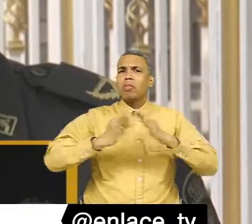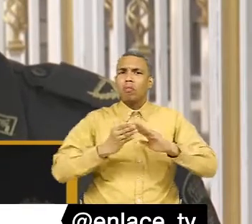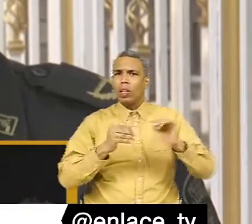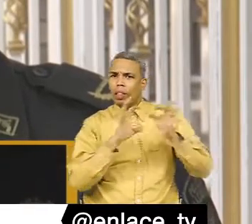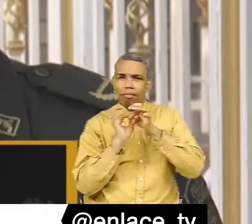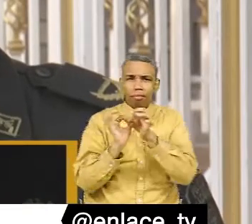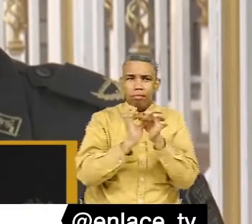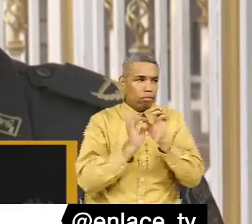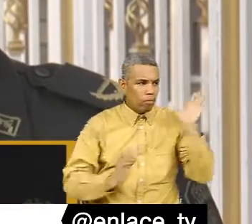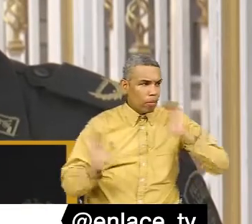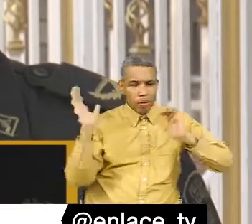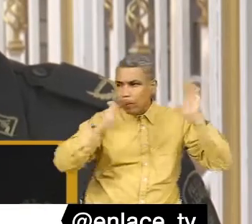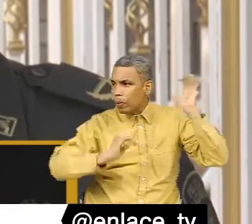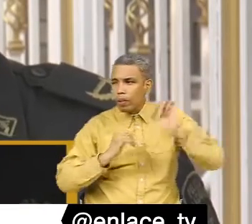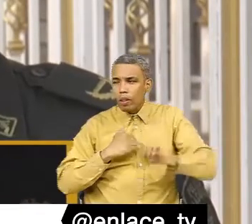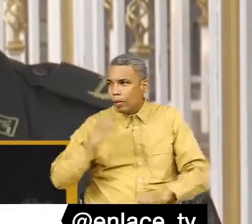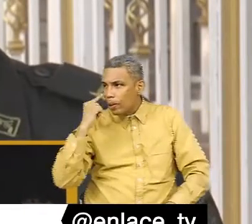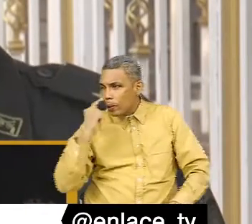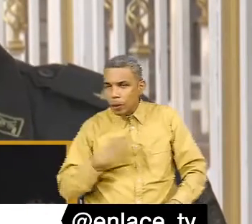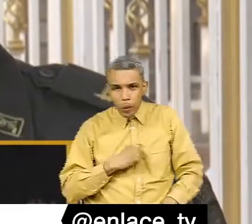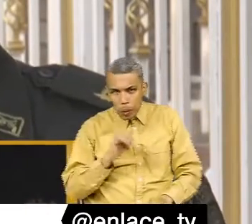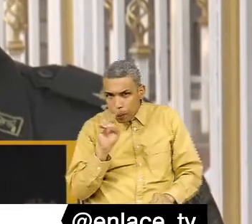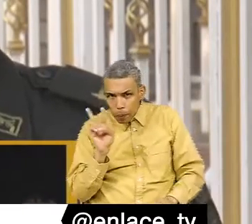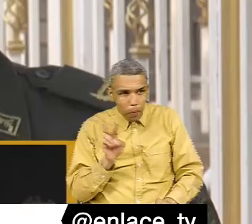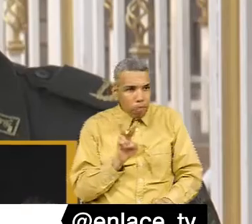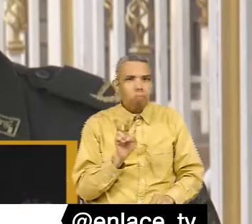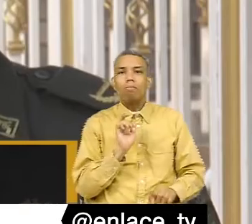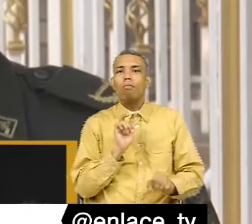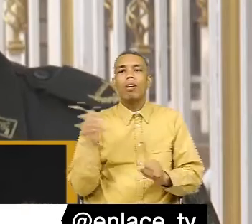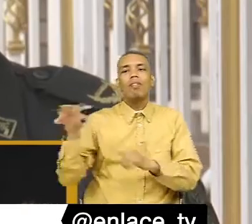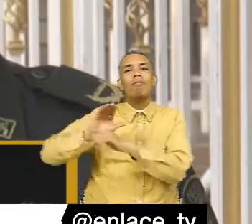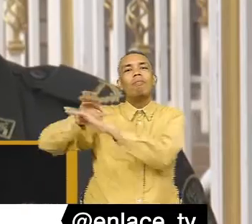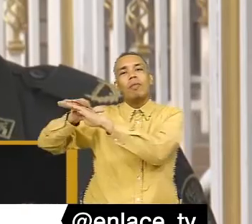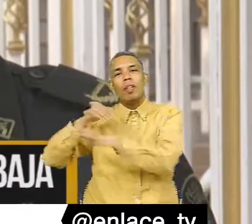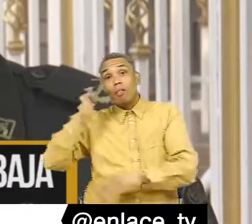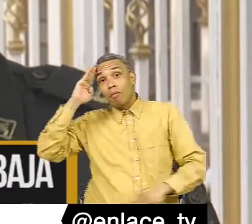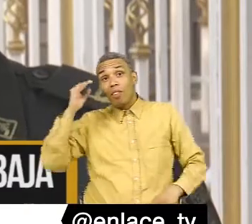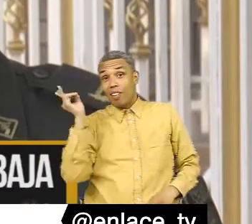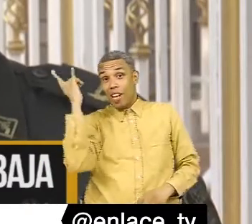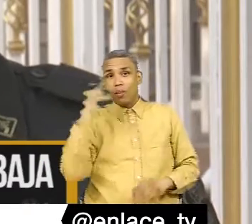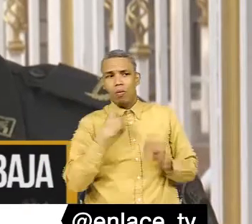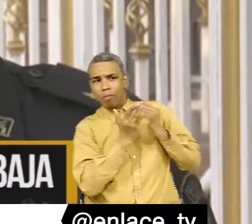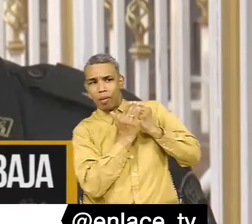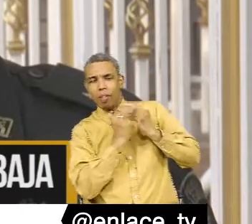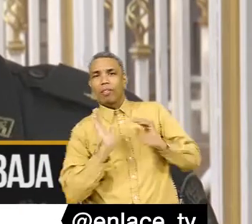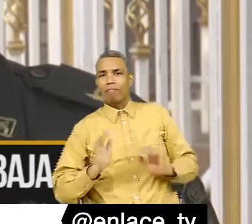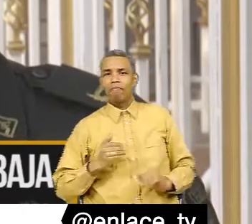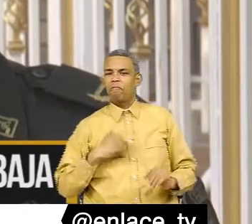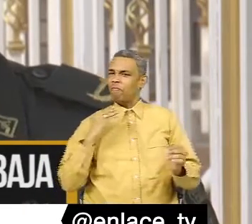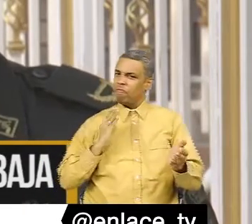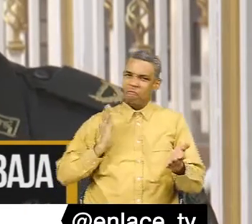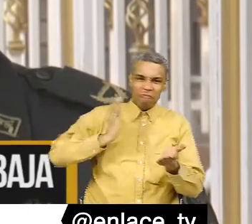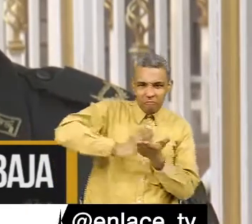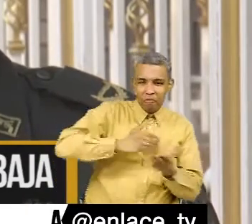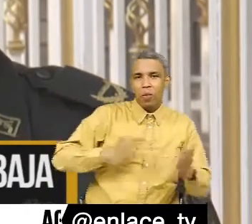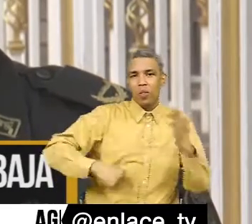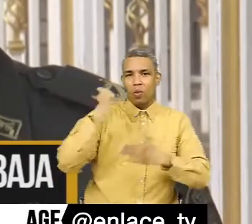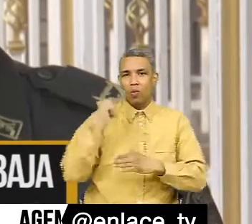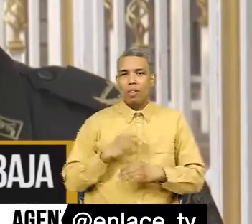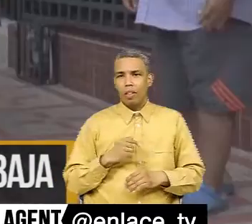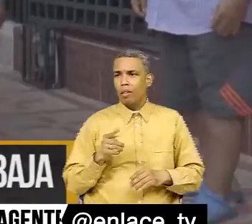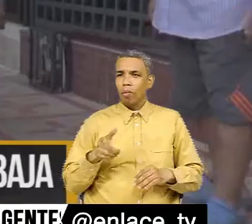comunidad, de todos los ciudadanos, de los vecinos, con la Policía Nacional, con el único propósito de disminuir los riesgos o los factores que afectan la